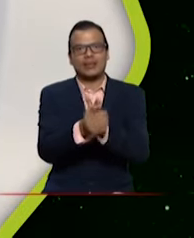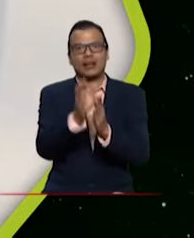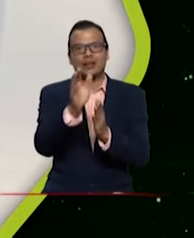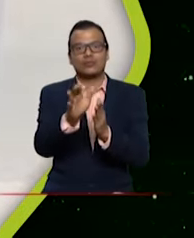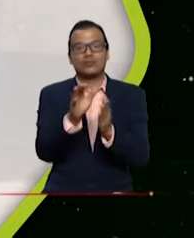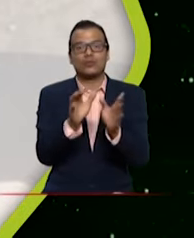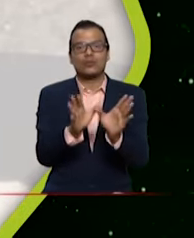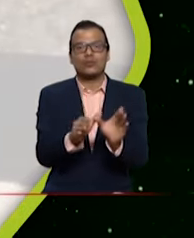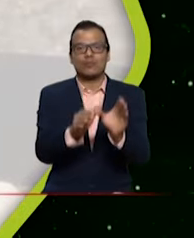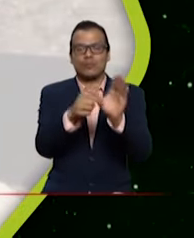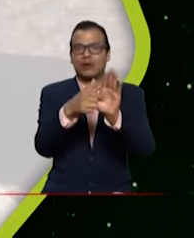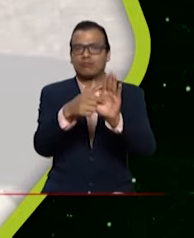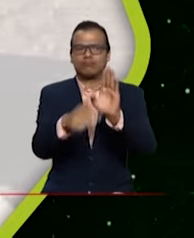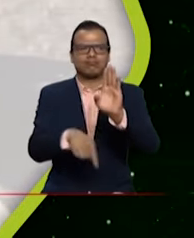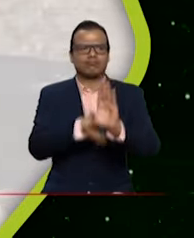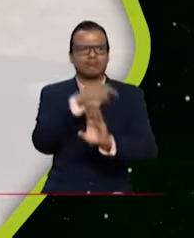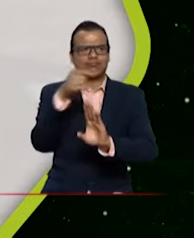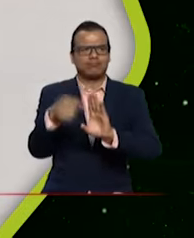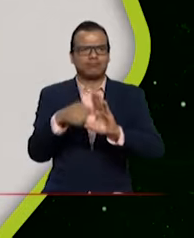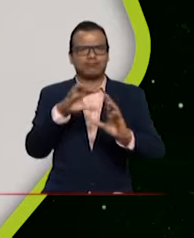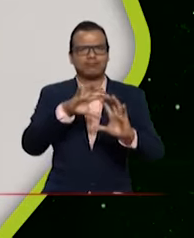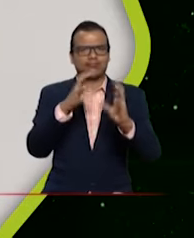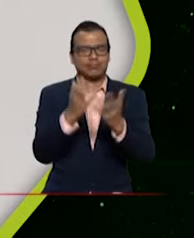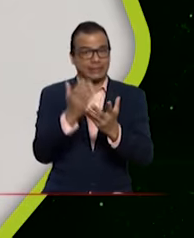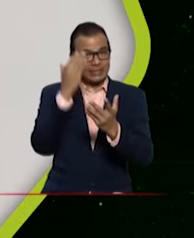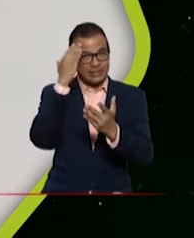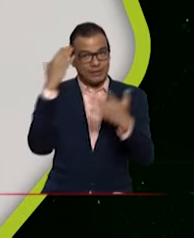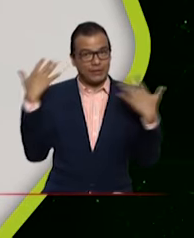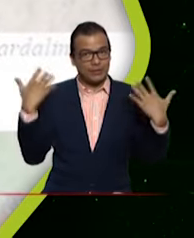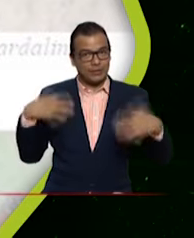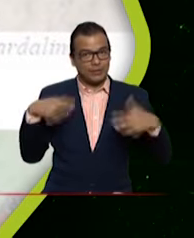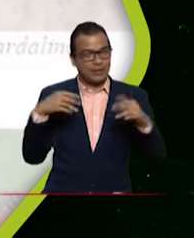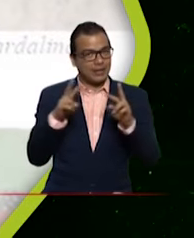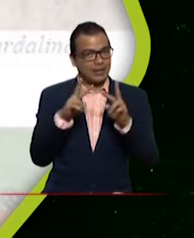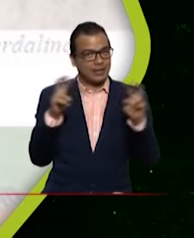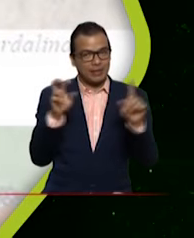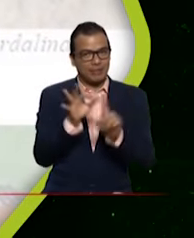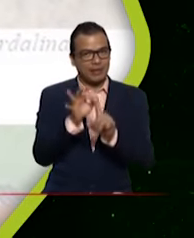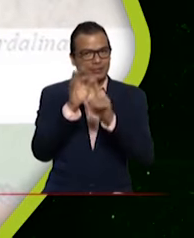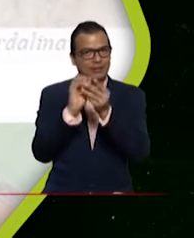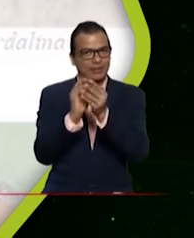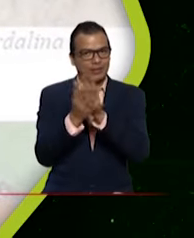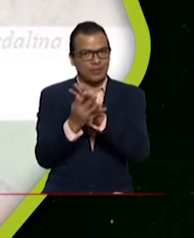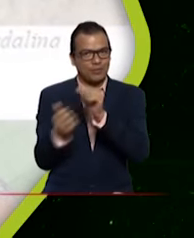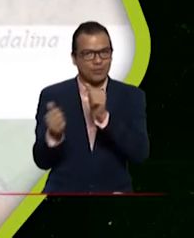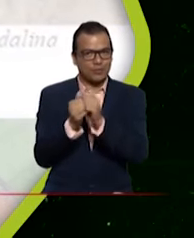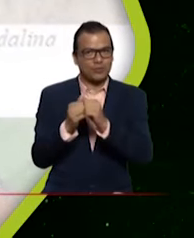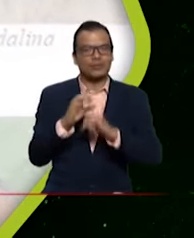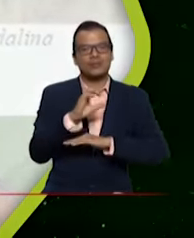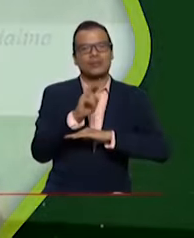de la COP16 y los 70 años de la CBC. Les contamos dónde descargarla.